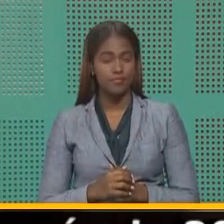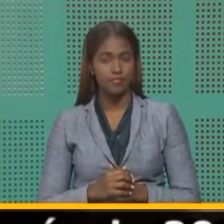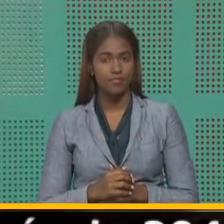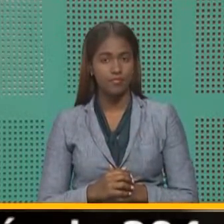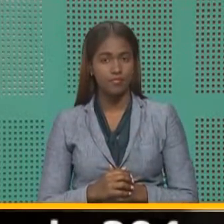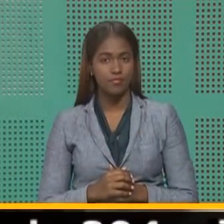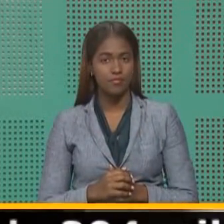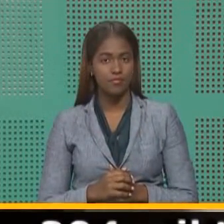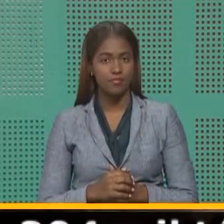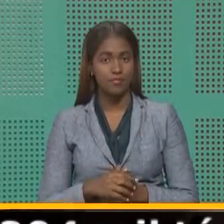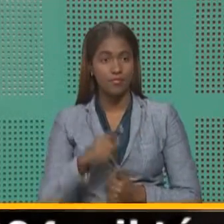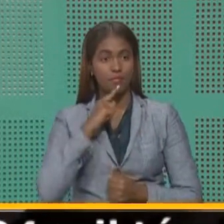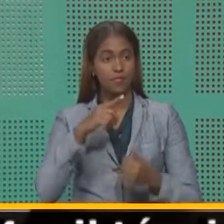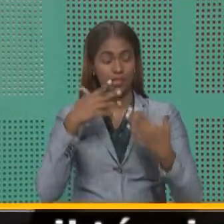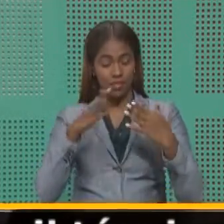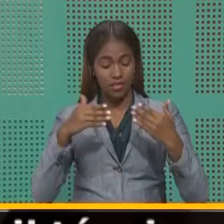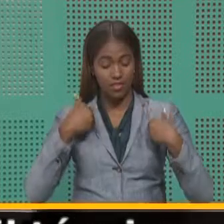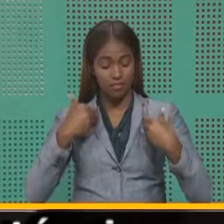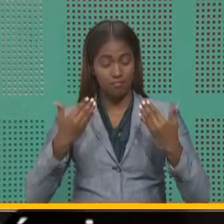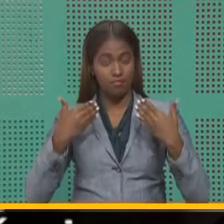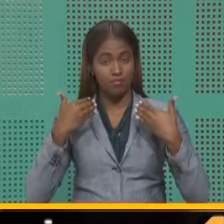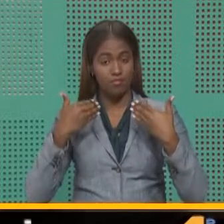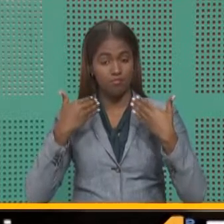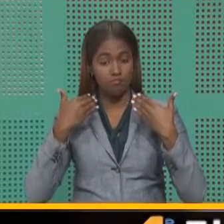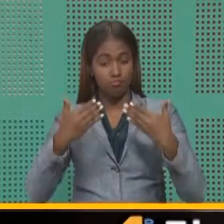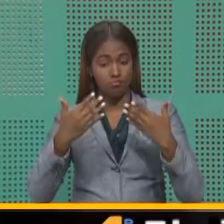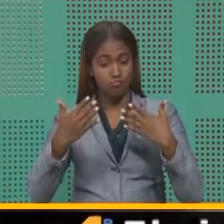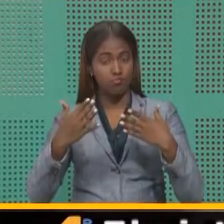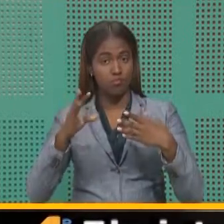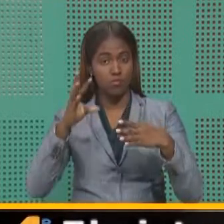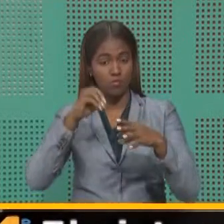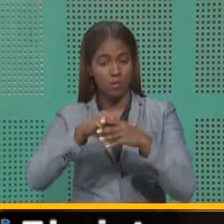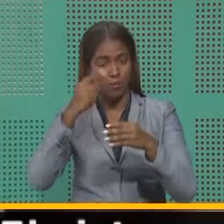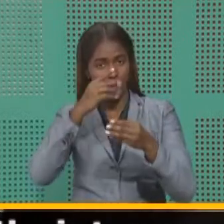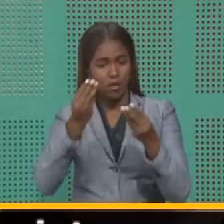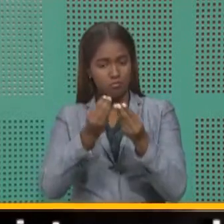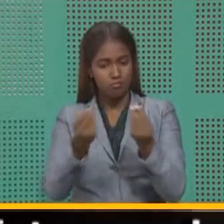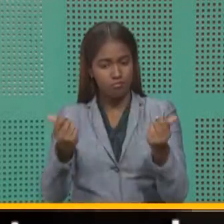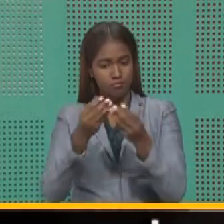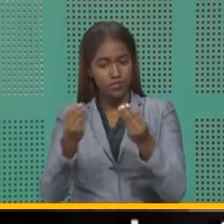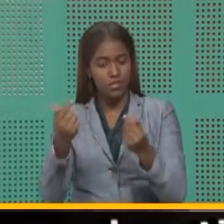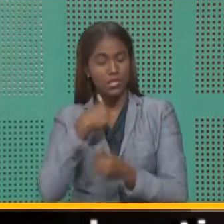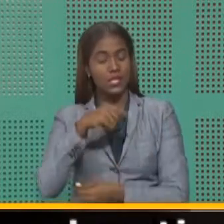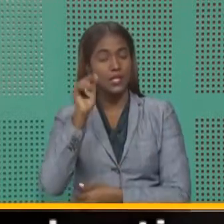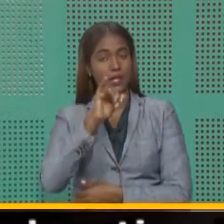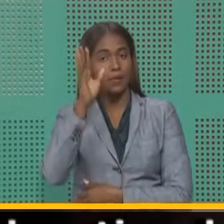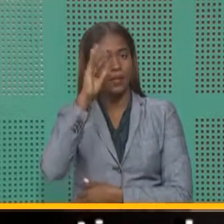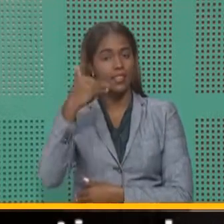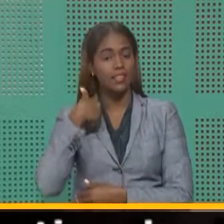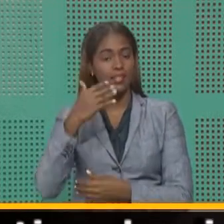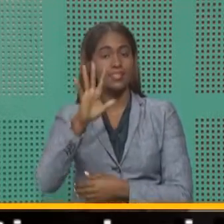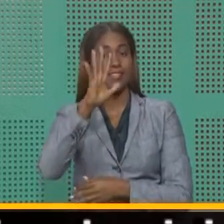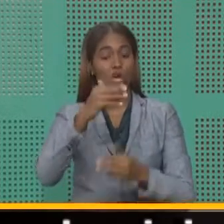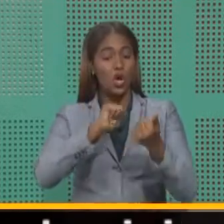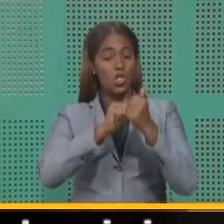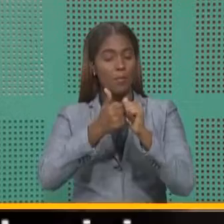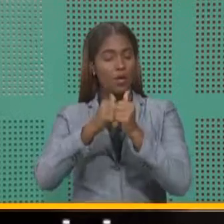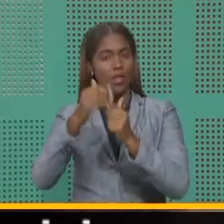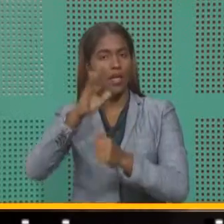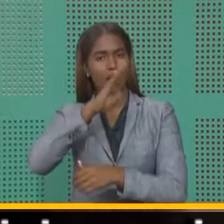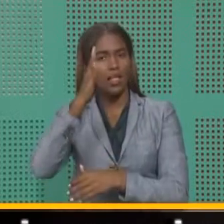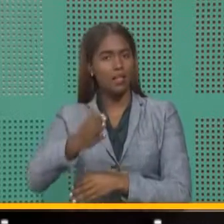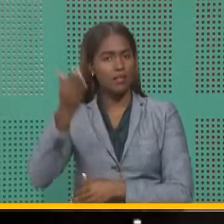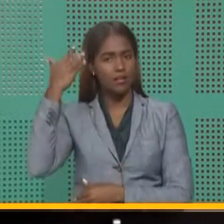que ya agotaron su fase eliminatoria y tendremos cinco deportes que no habían estado unos babosos